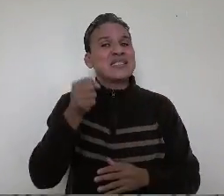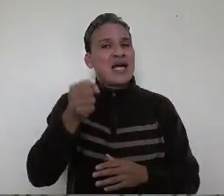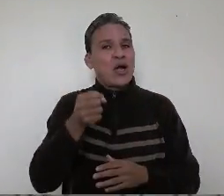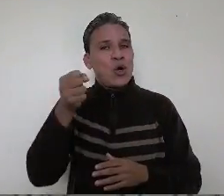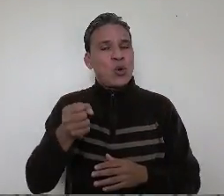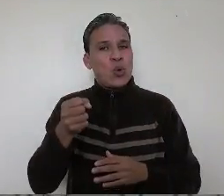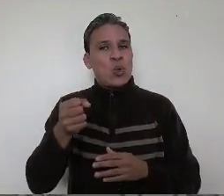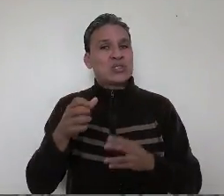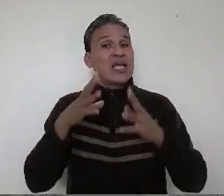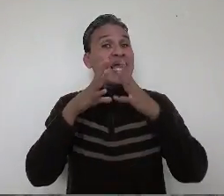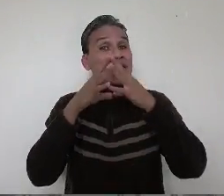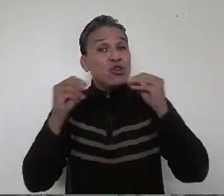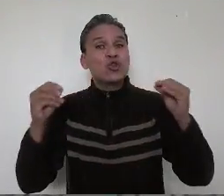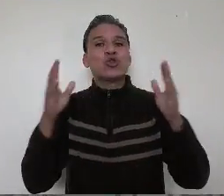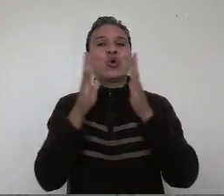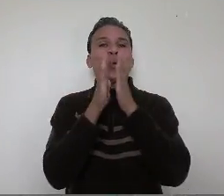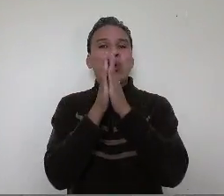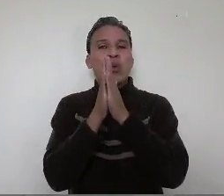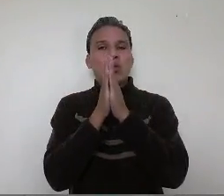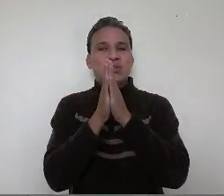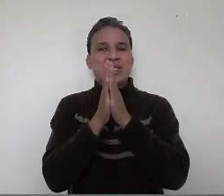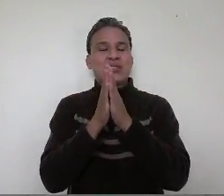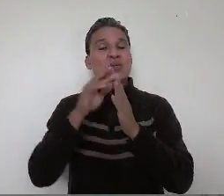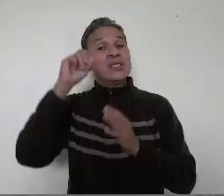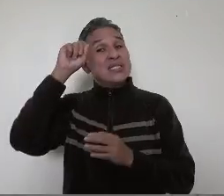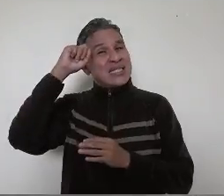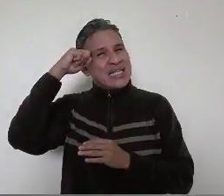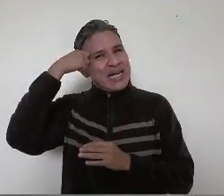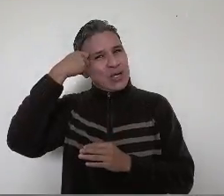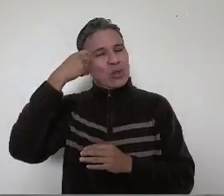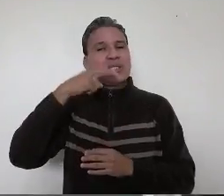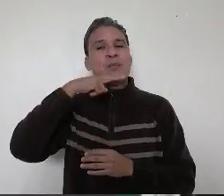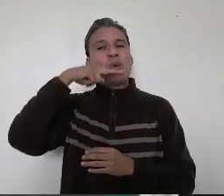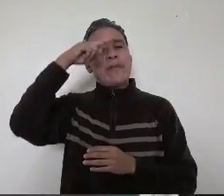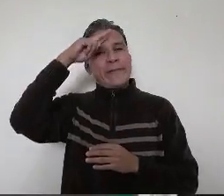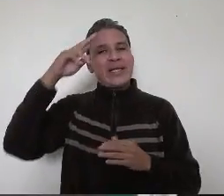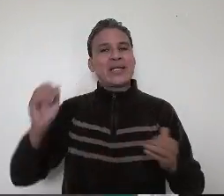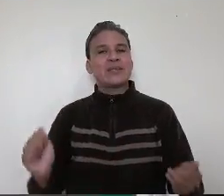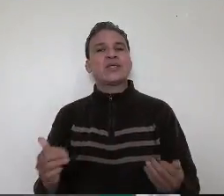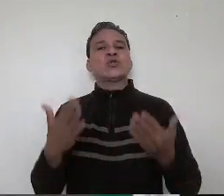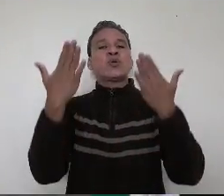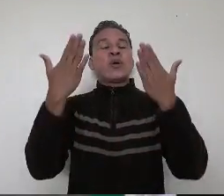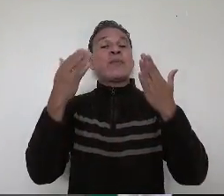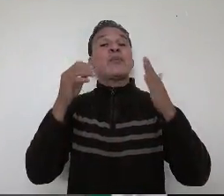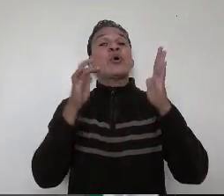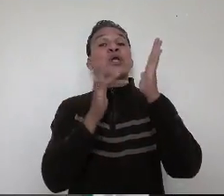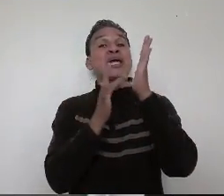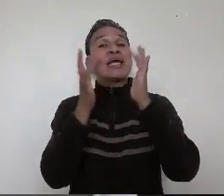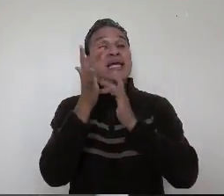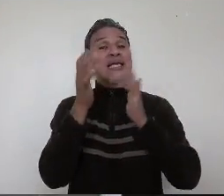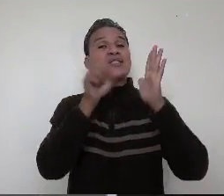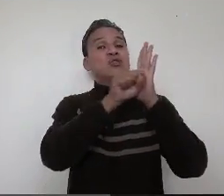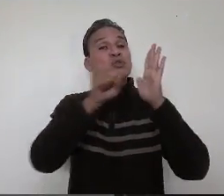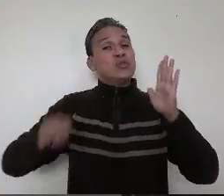todos los santos. Te invocamos, Padre, y te glorificamos, por Cristo, Señor nuestro.